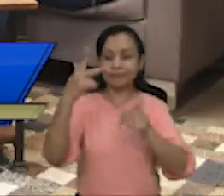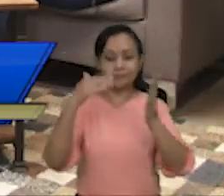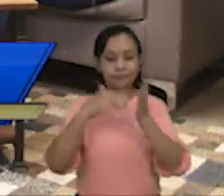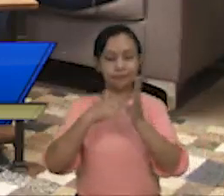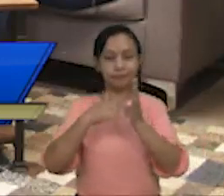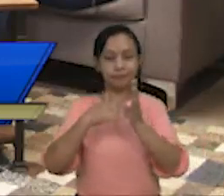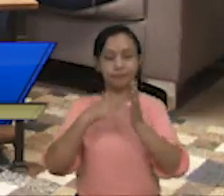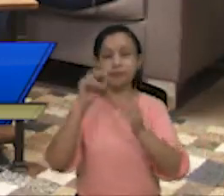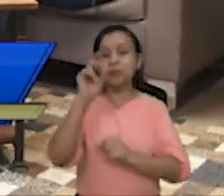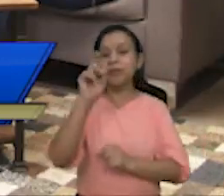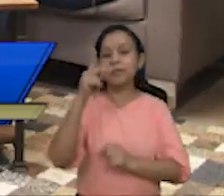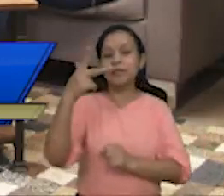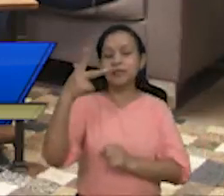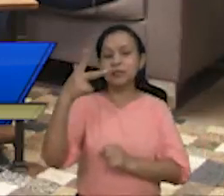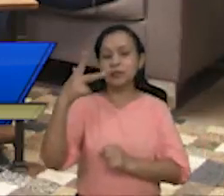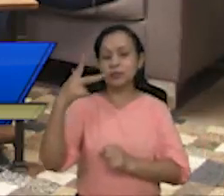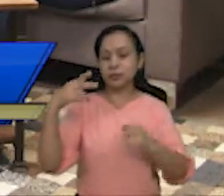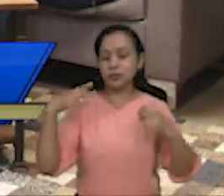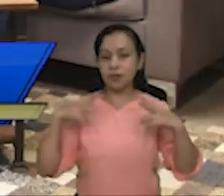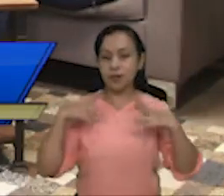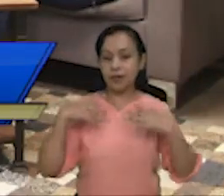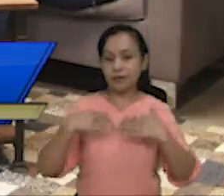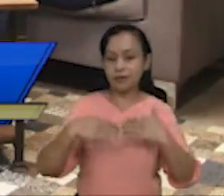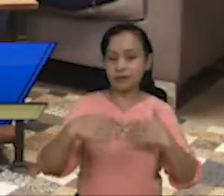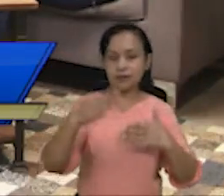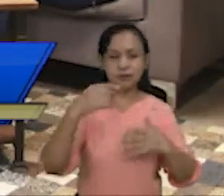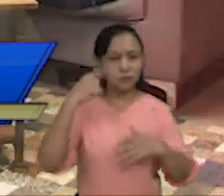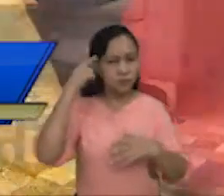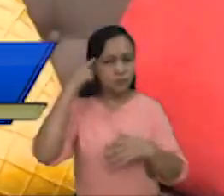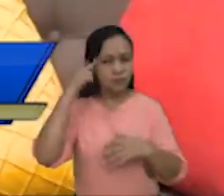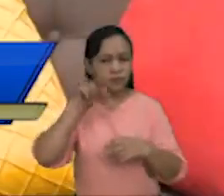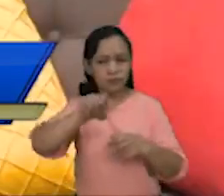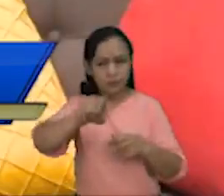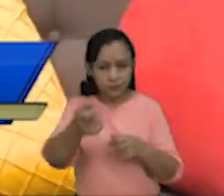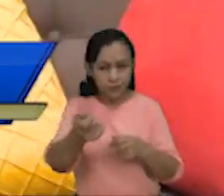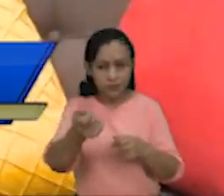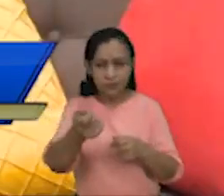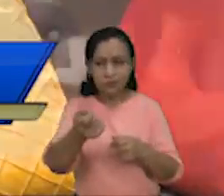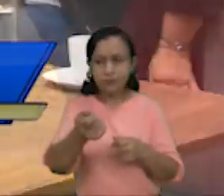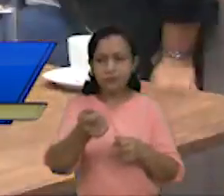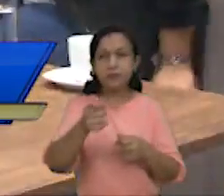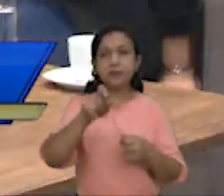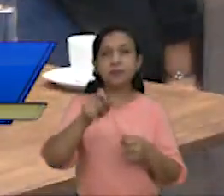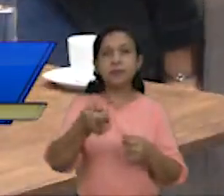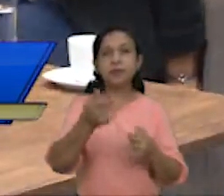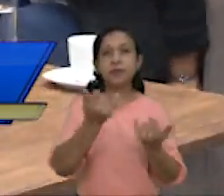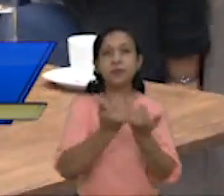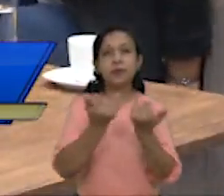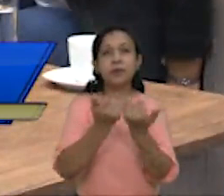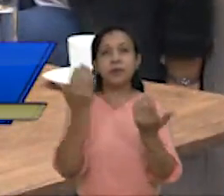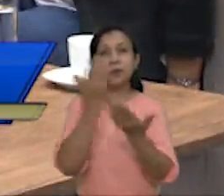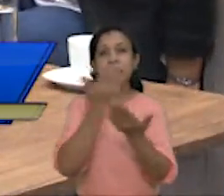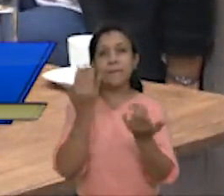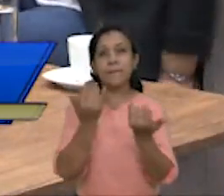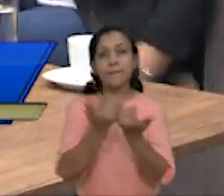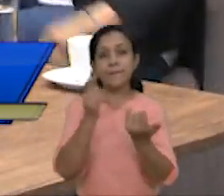adelante. Terminé convenciéndome que la radio, a pesar que a nivel de estudio nos dicen de que la radio